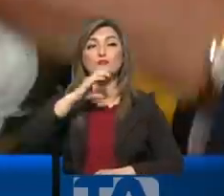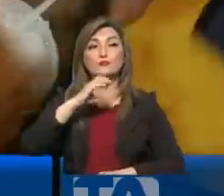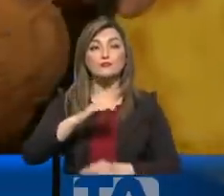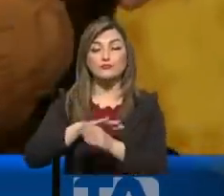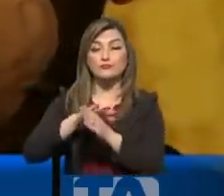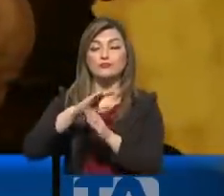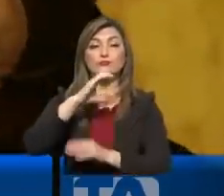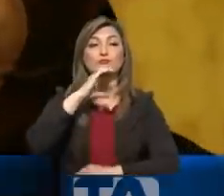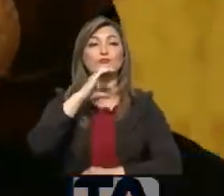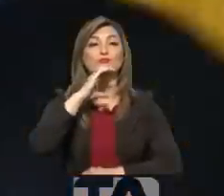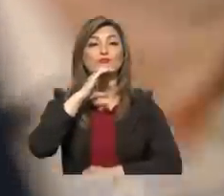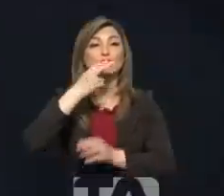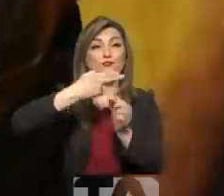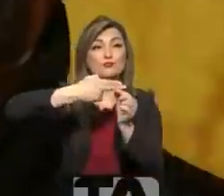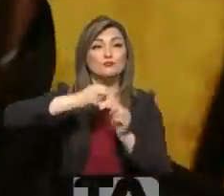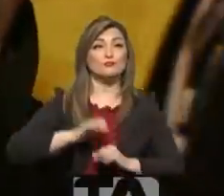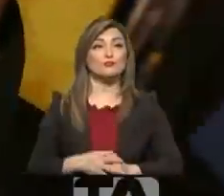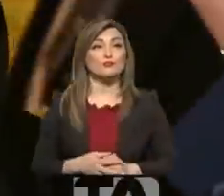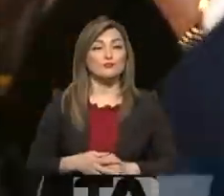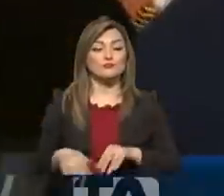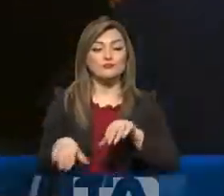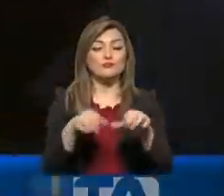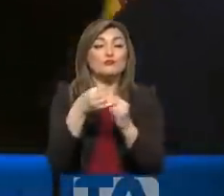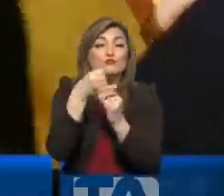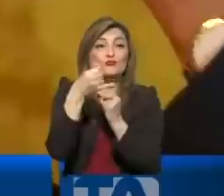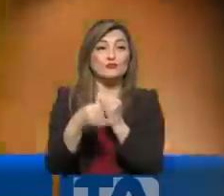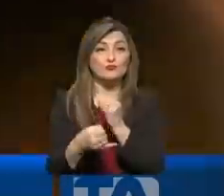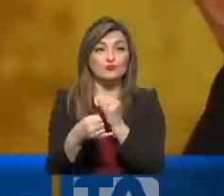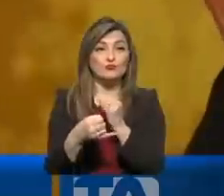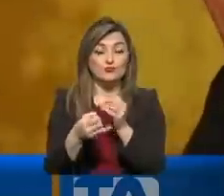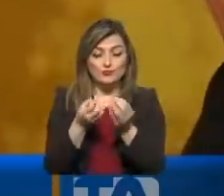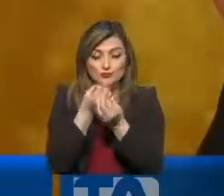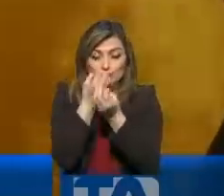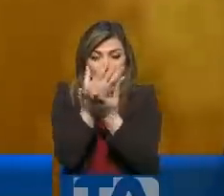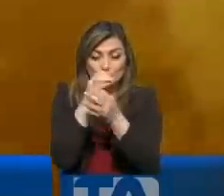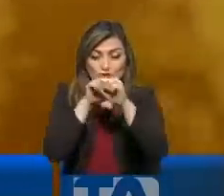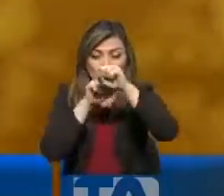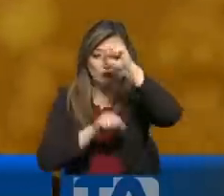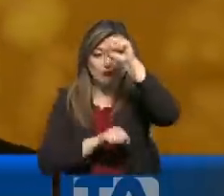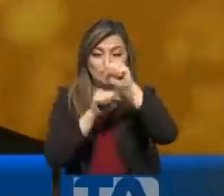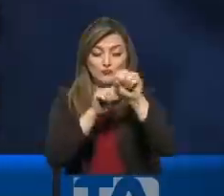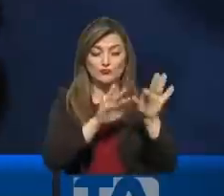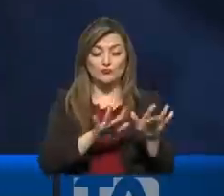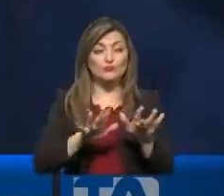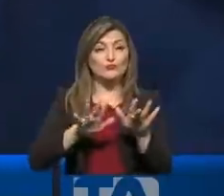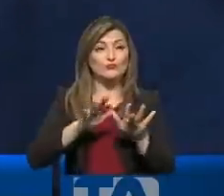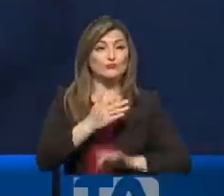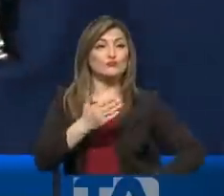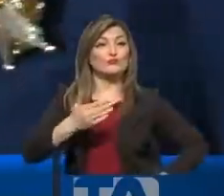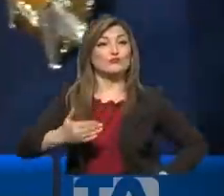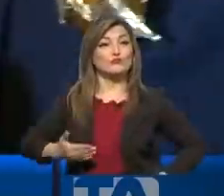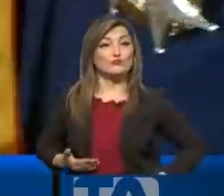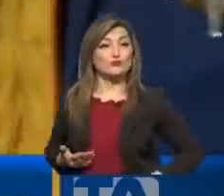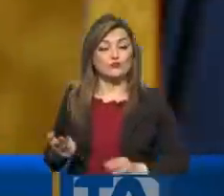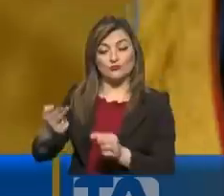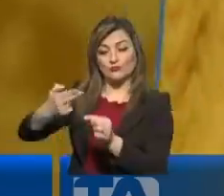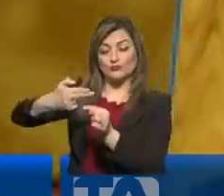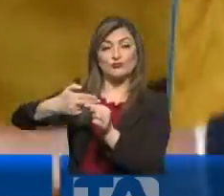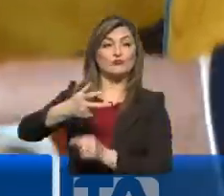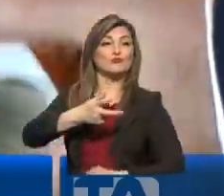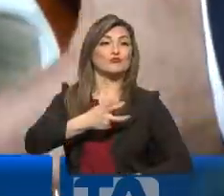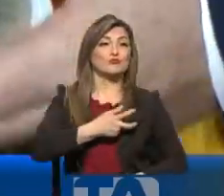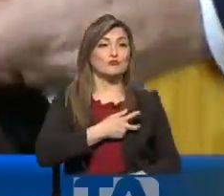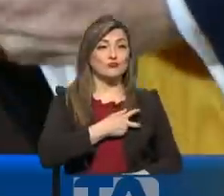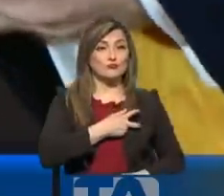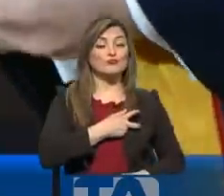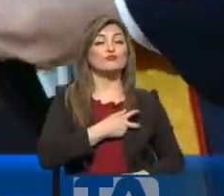invitación. Las últimas acciones de este gobierno las reveló el secretario de Gabinete de la Presidencia tras asistir a la